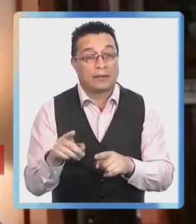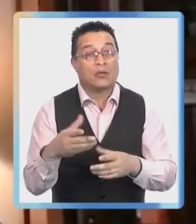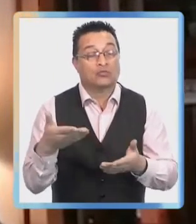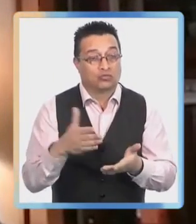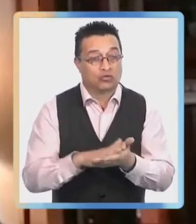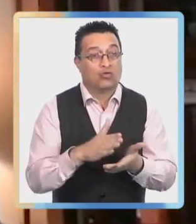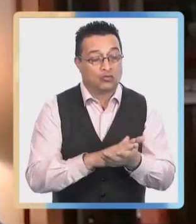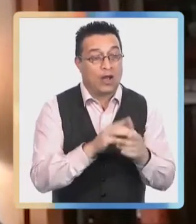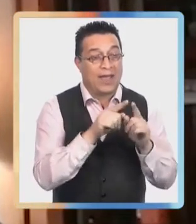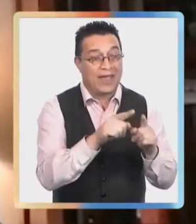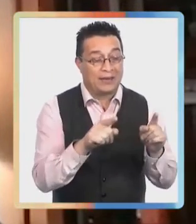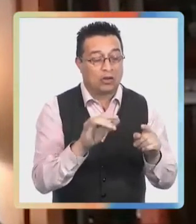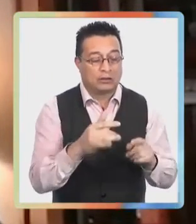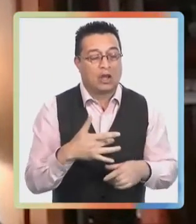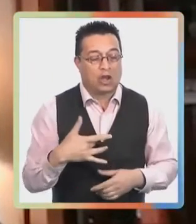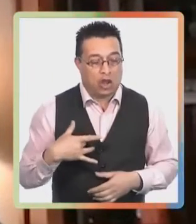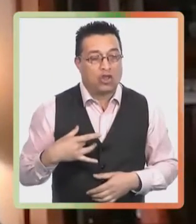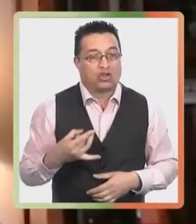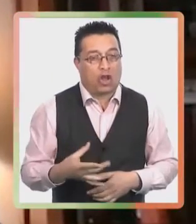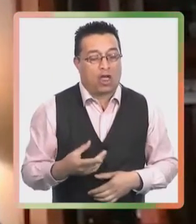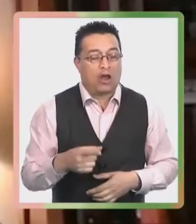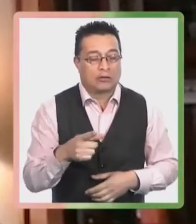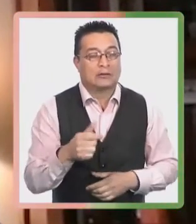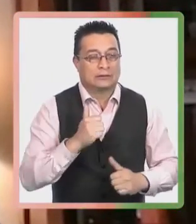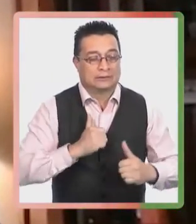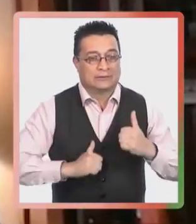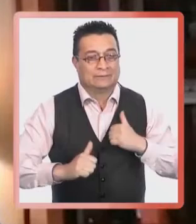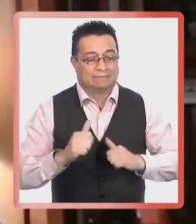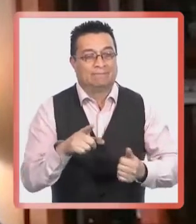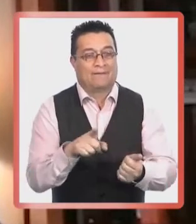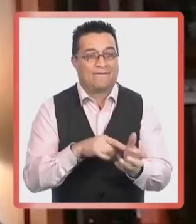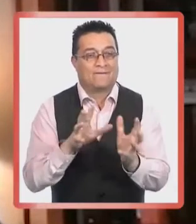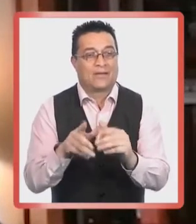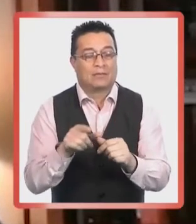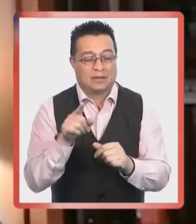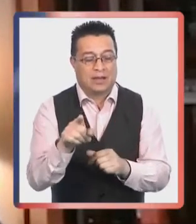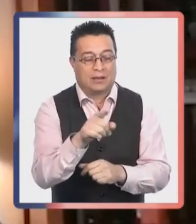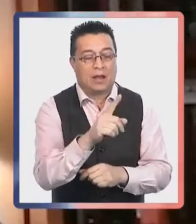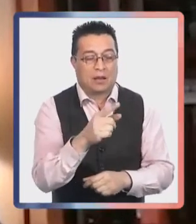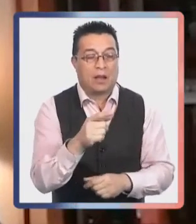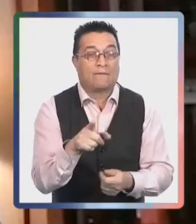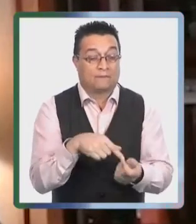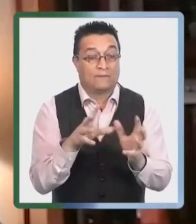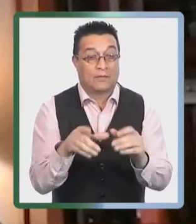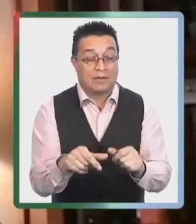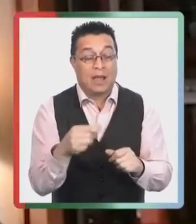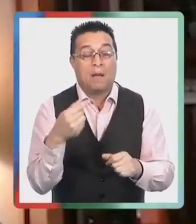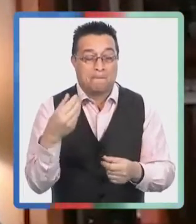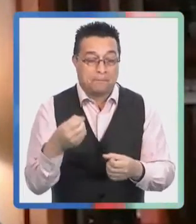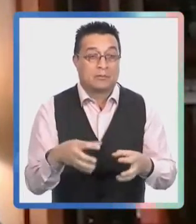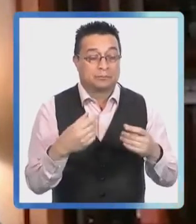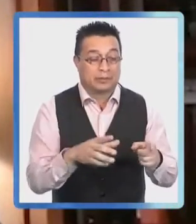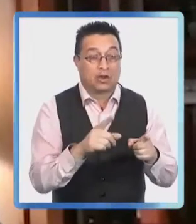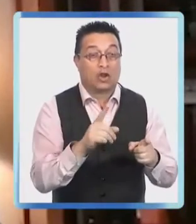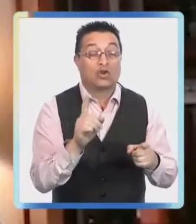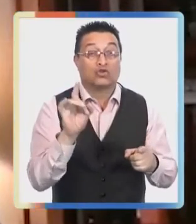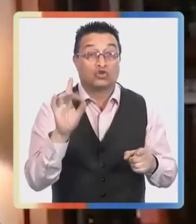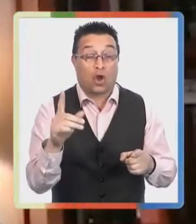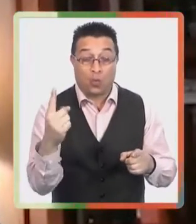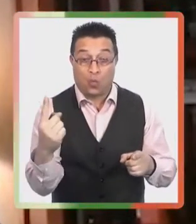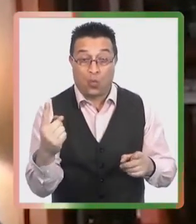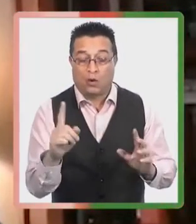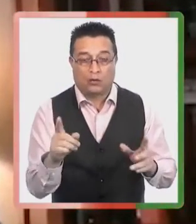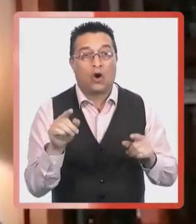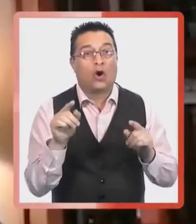el fallecimiento de ellos mismos, sino que el dolor que sufrieron sus familias. Porque hay muchas familias que perdieron varias personas, no solamente